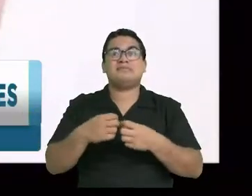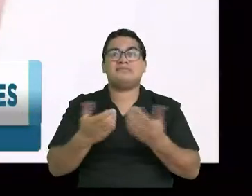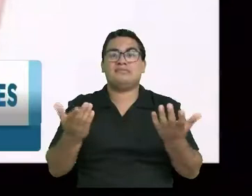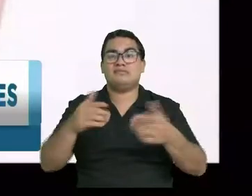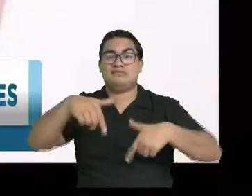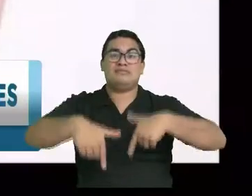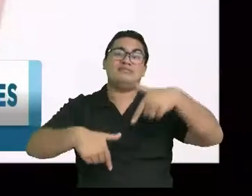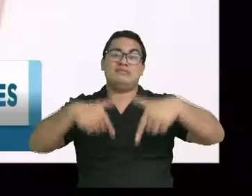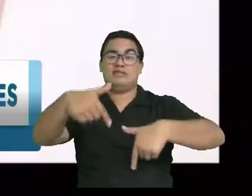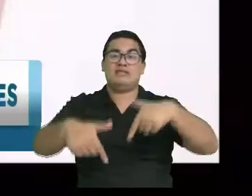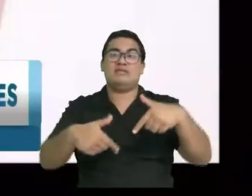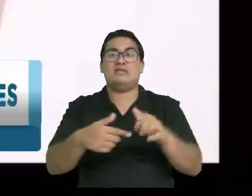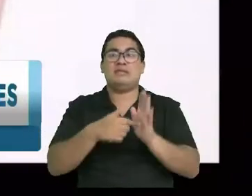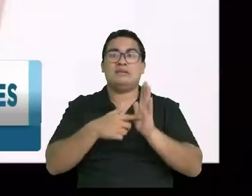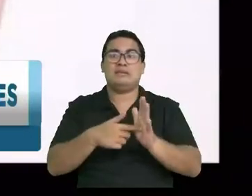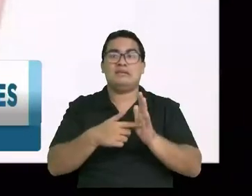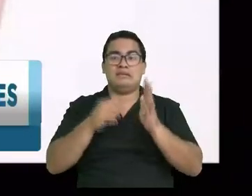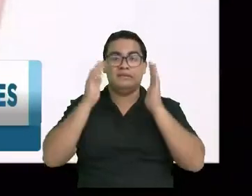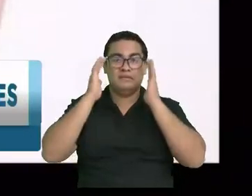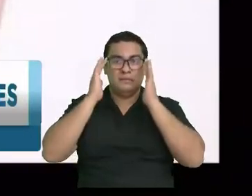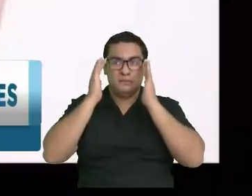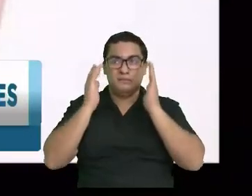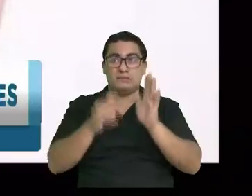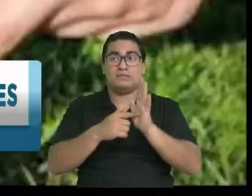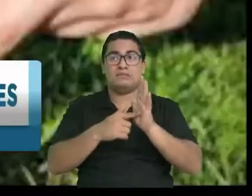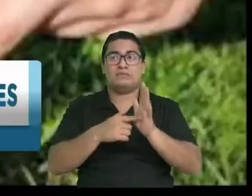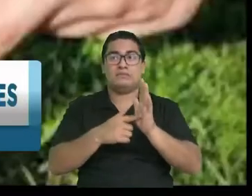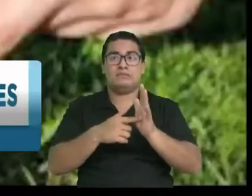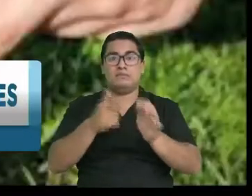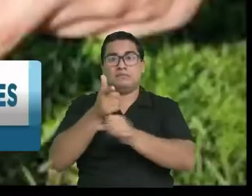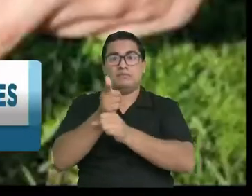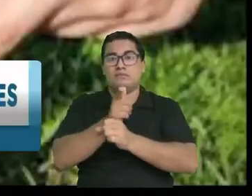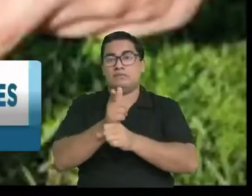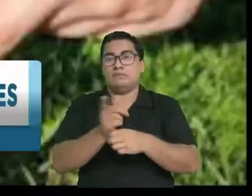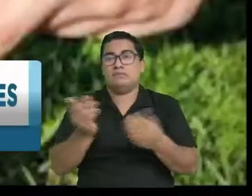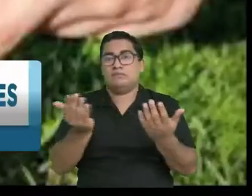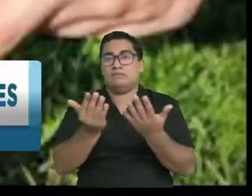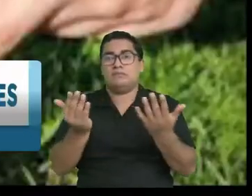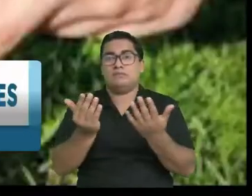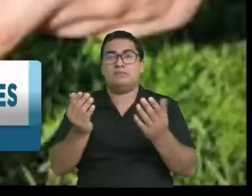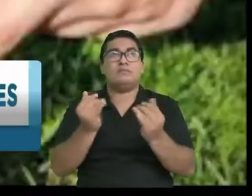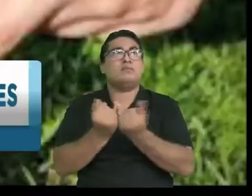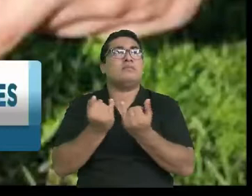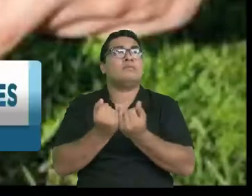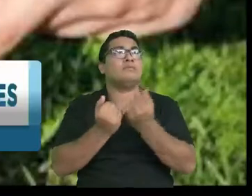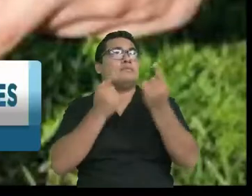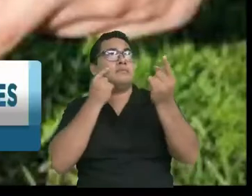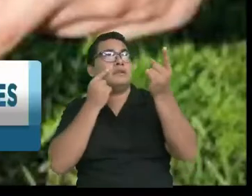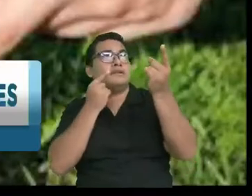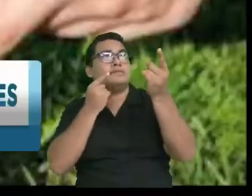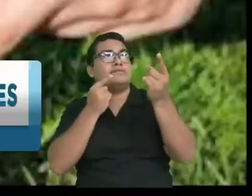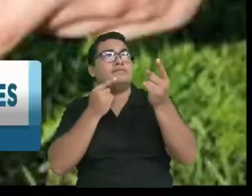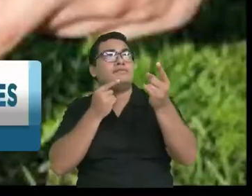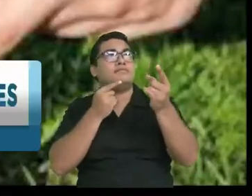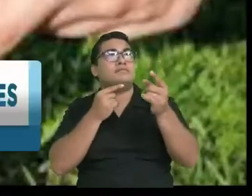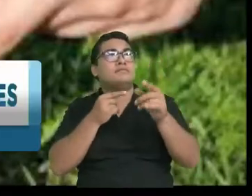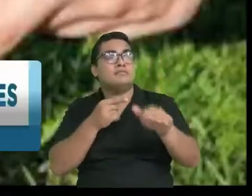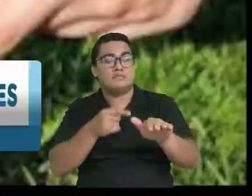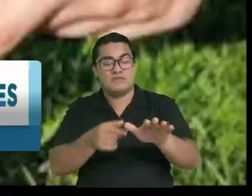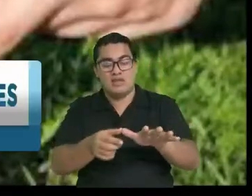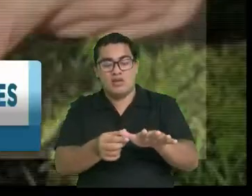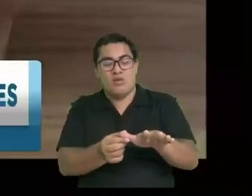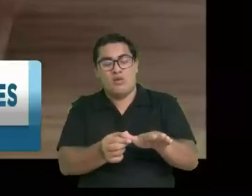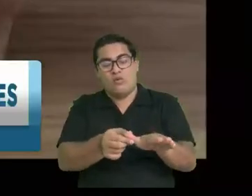tacón. Las callosidades que vos presentaste ahí como imágenes no es más que también... Mire, ese es el dedo gordo.